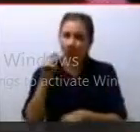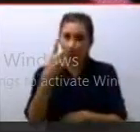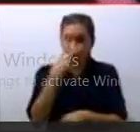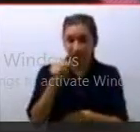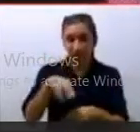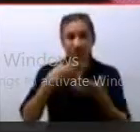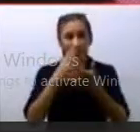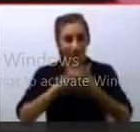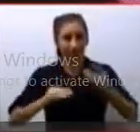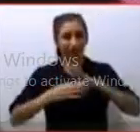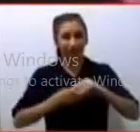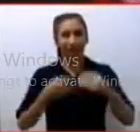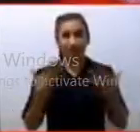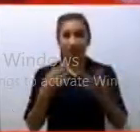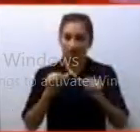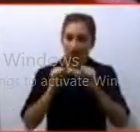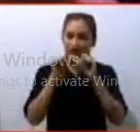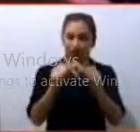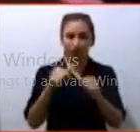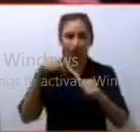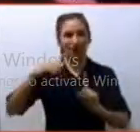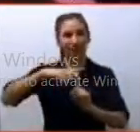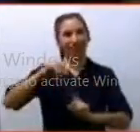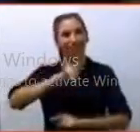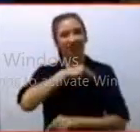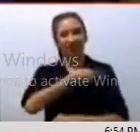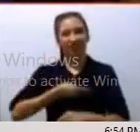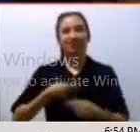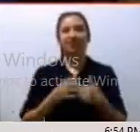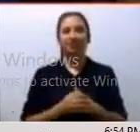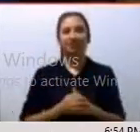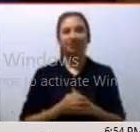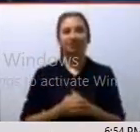no te muevas porque viene mucho más de la Teletón aquí desde Plaza Lima Norte. Ya venimos.